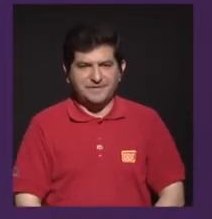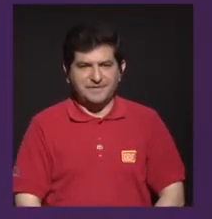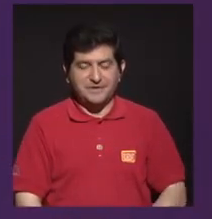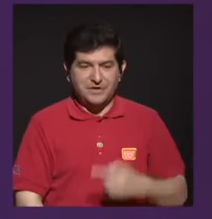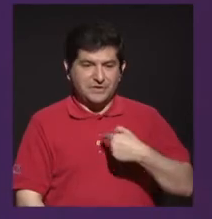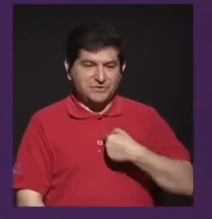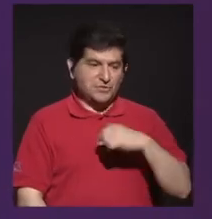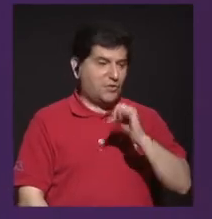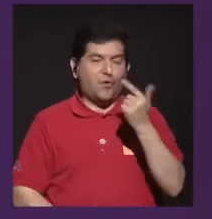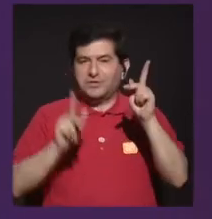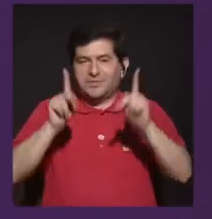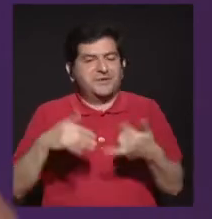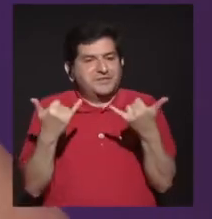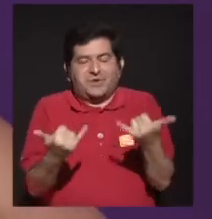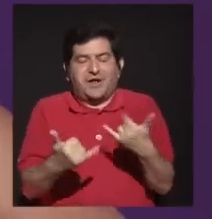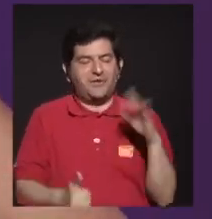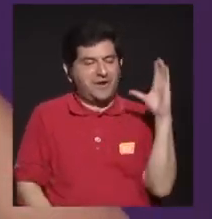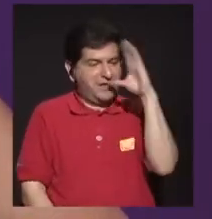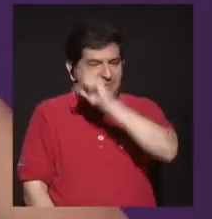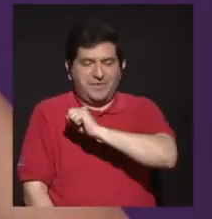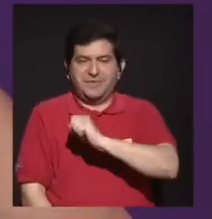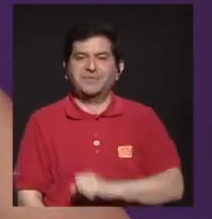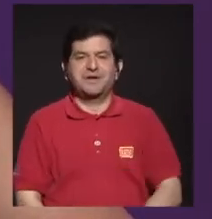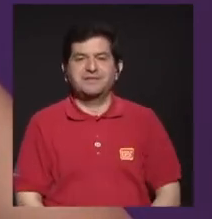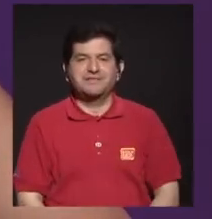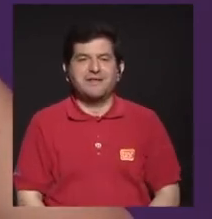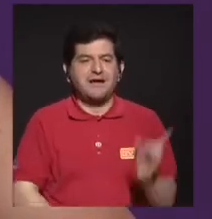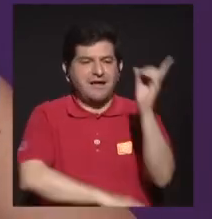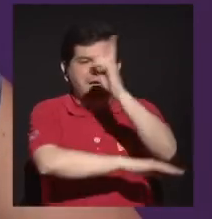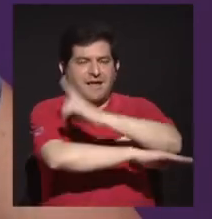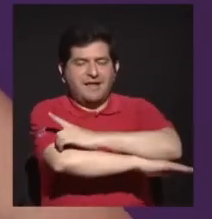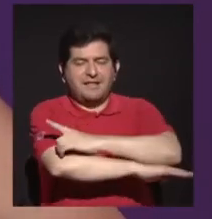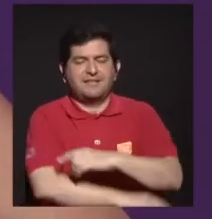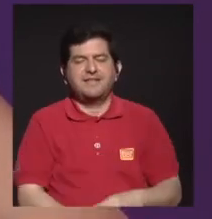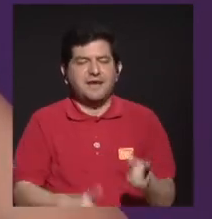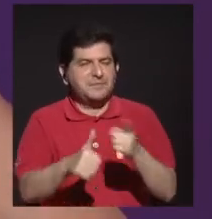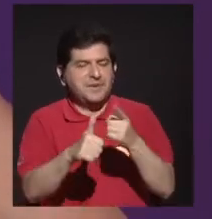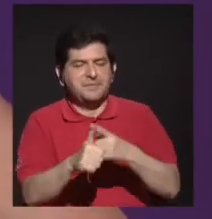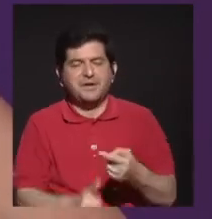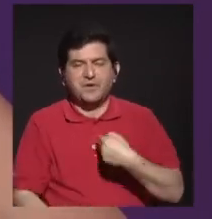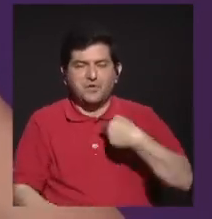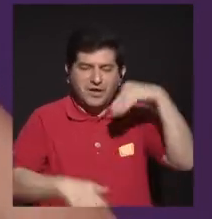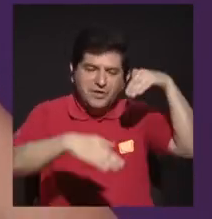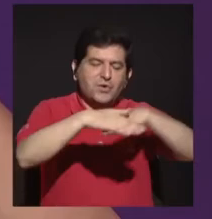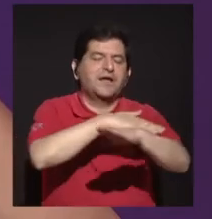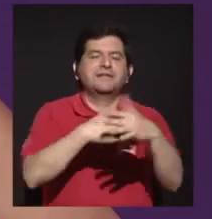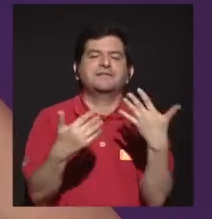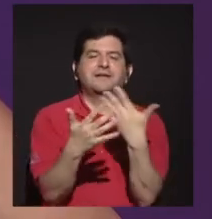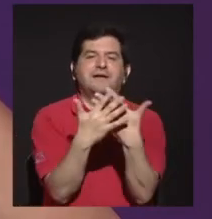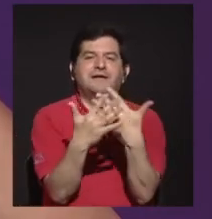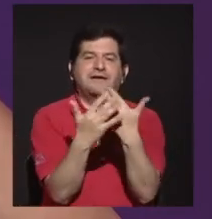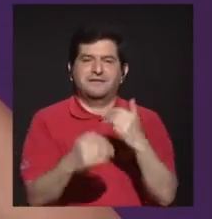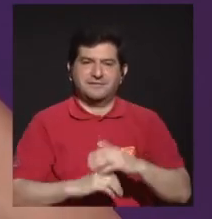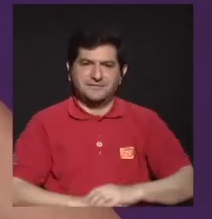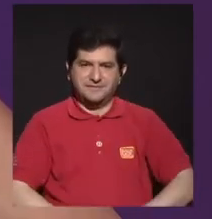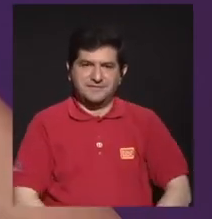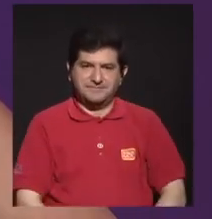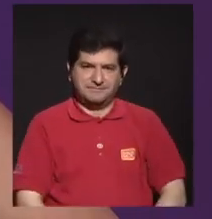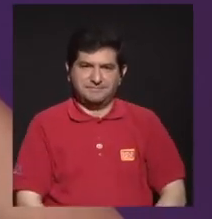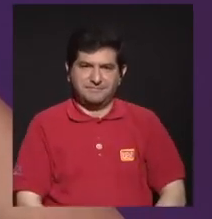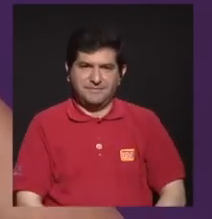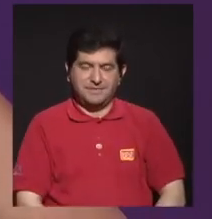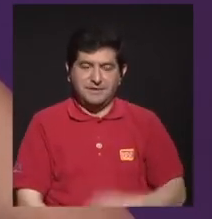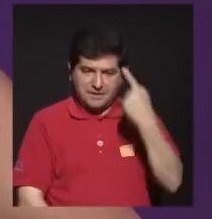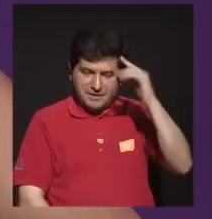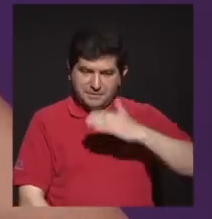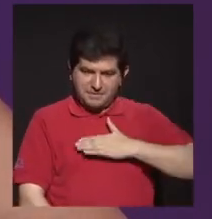Yo soy otra persona, de eso me di cuenta uh-huh. El primer día que puse un pie en la cárcel, y eso para